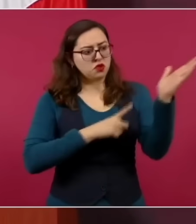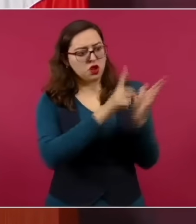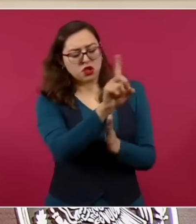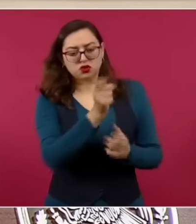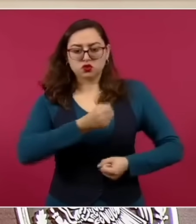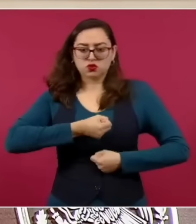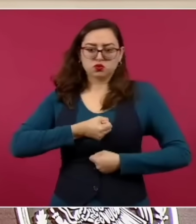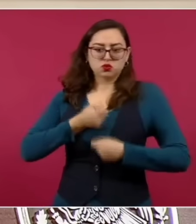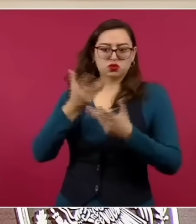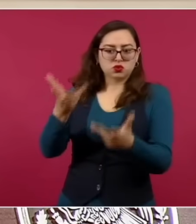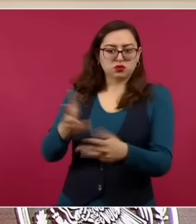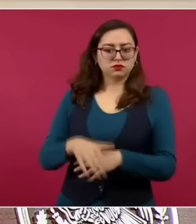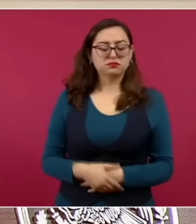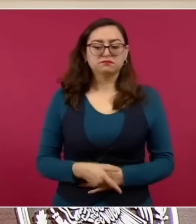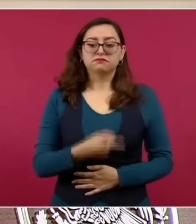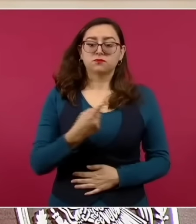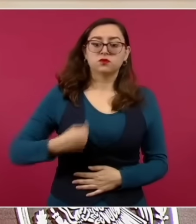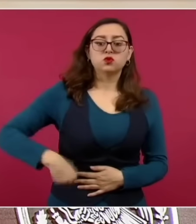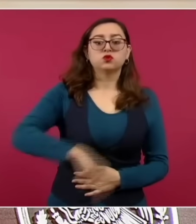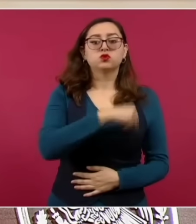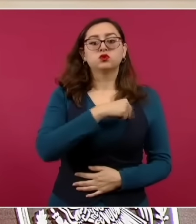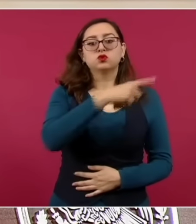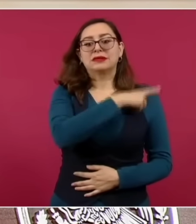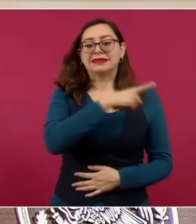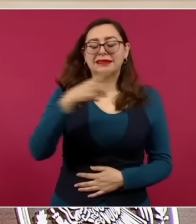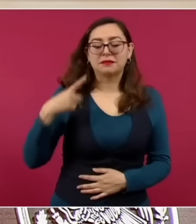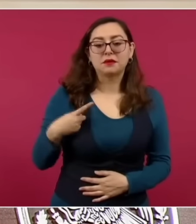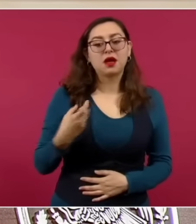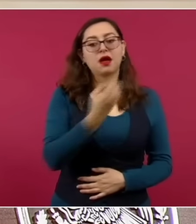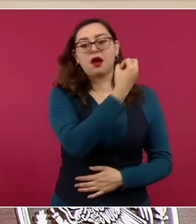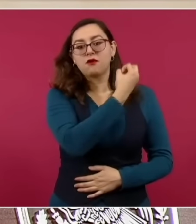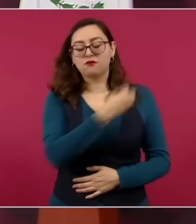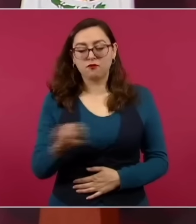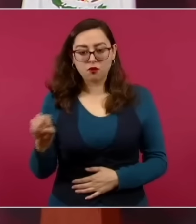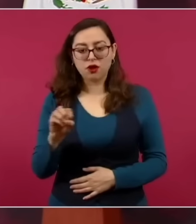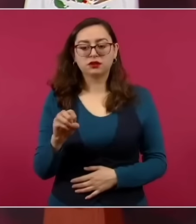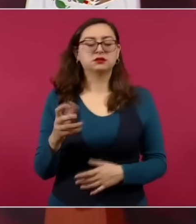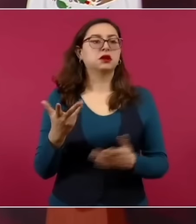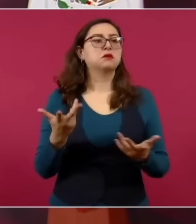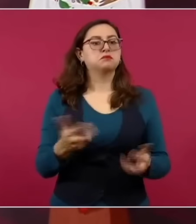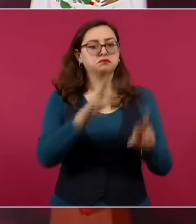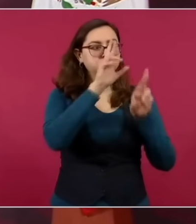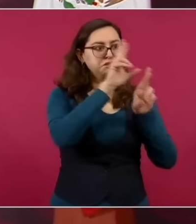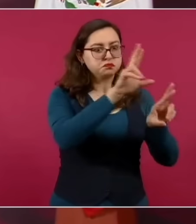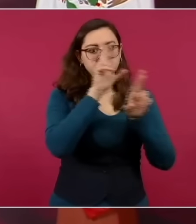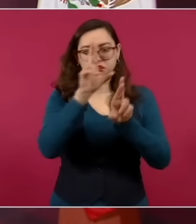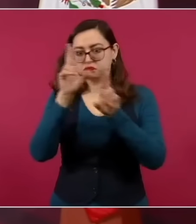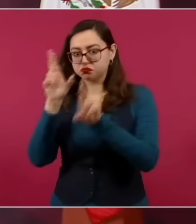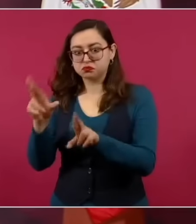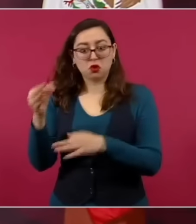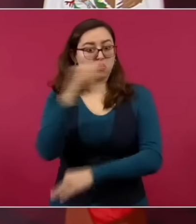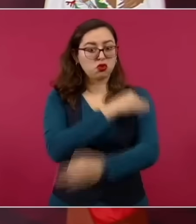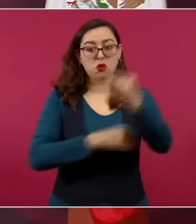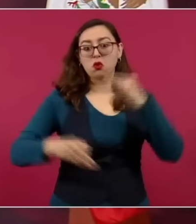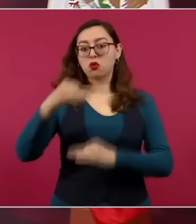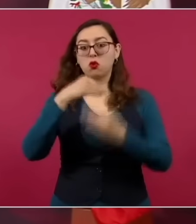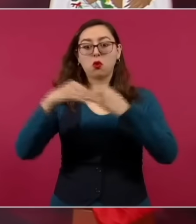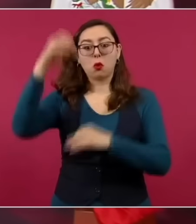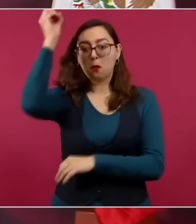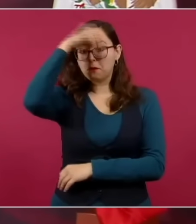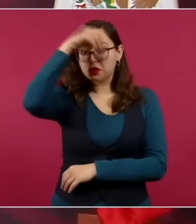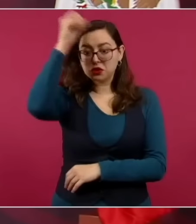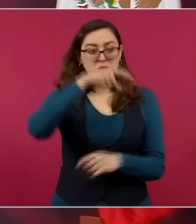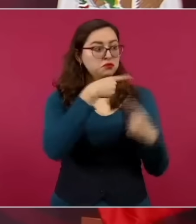obligados a garantizar el derecho a disentir eso es lo que puedo comentar